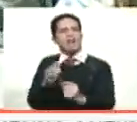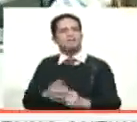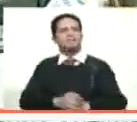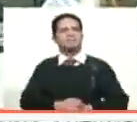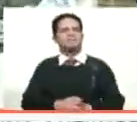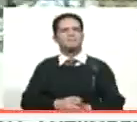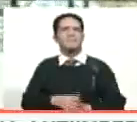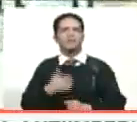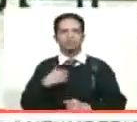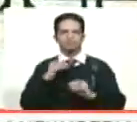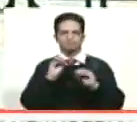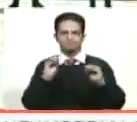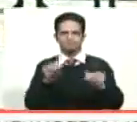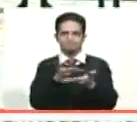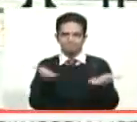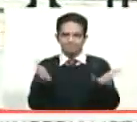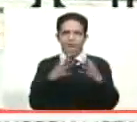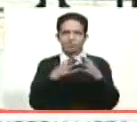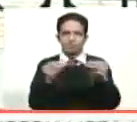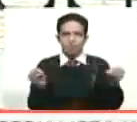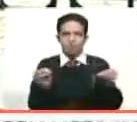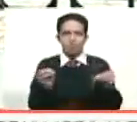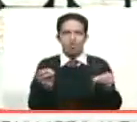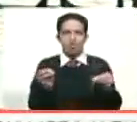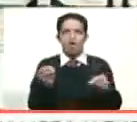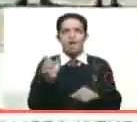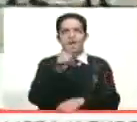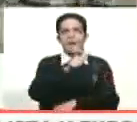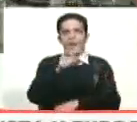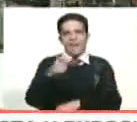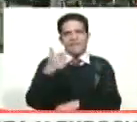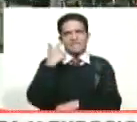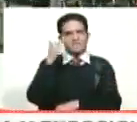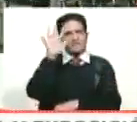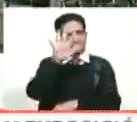Yo le digo a todos, los venezolanos y las venezolanas,